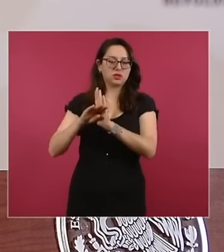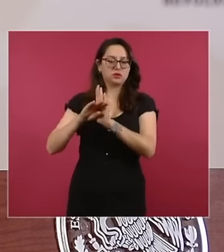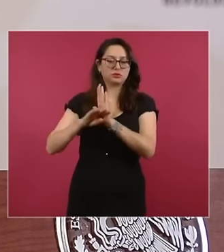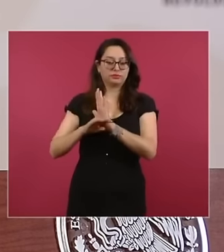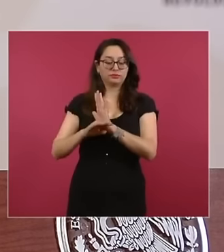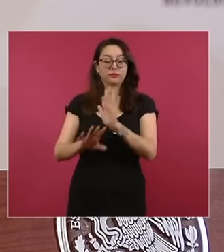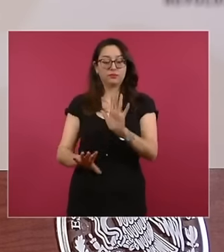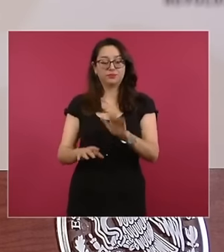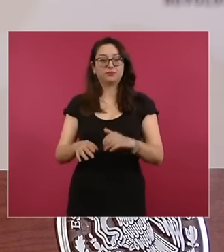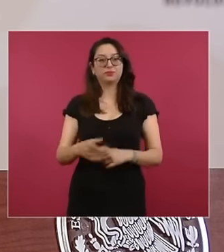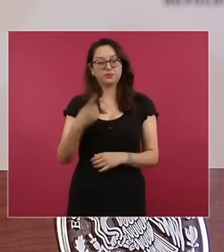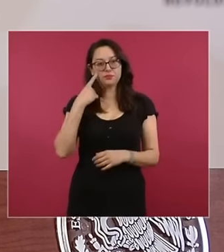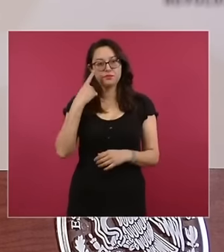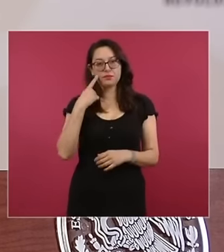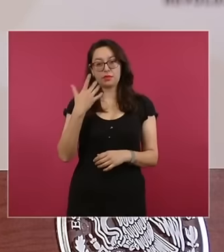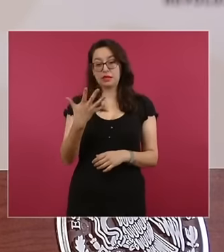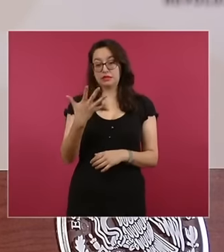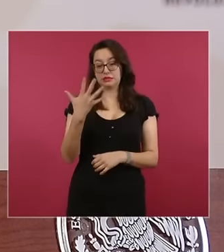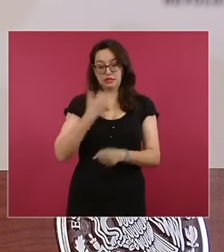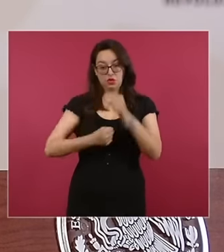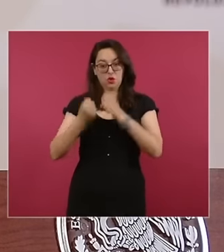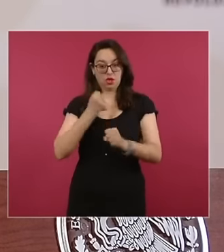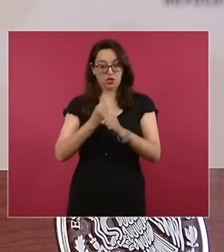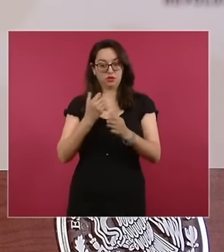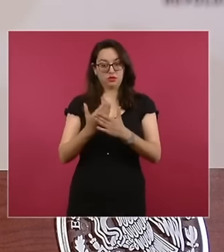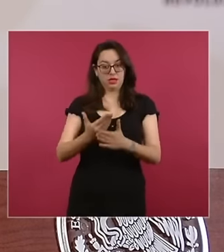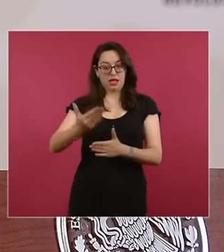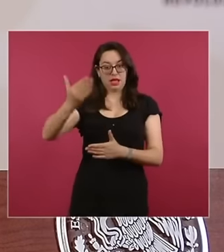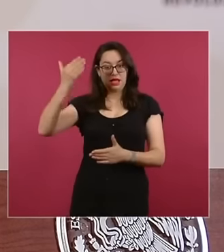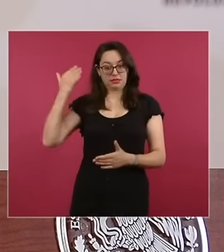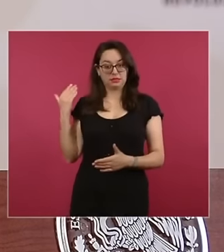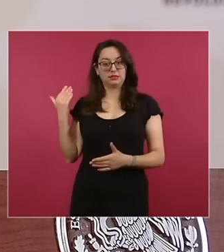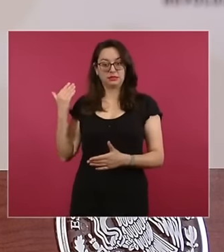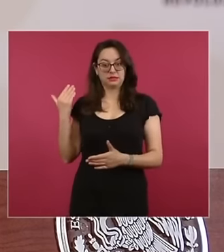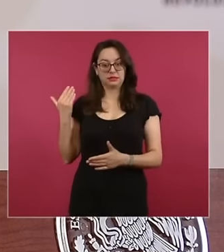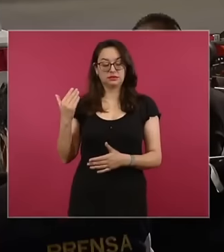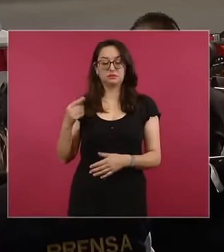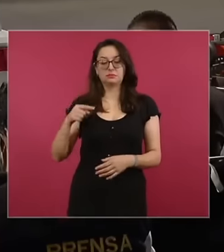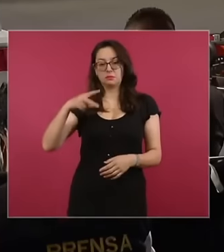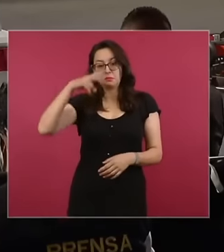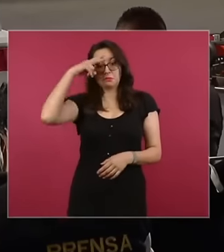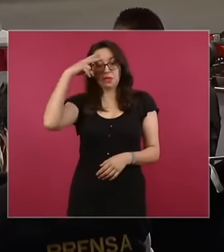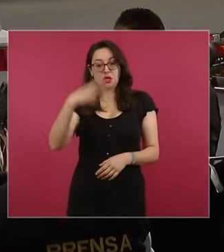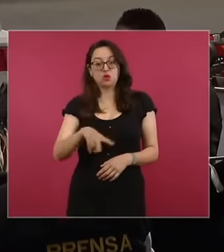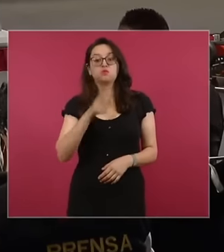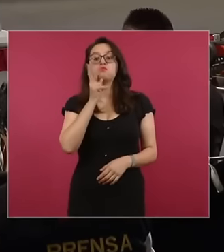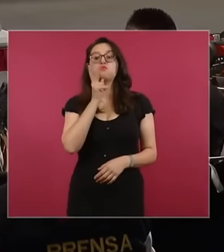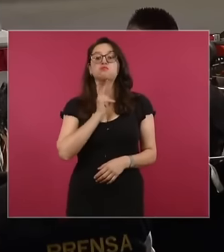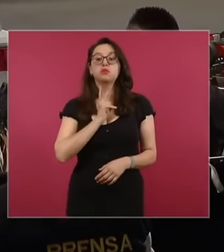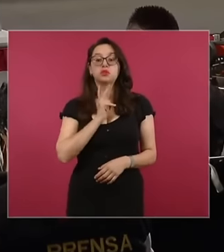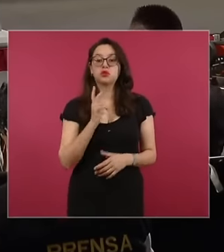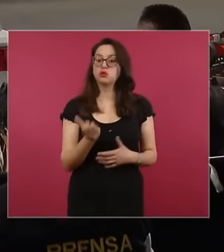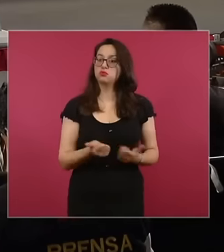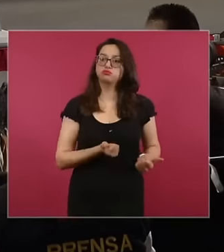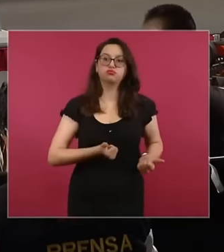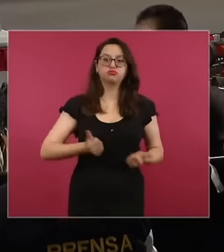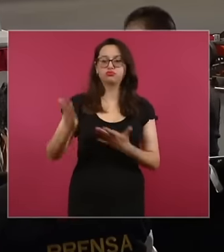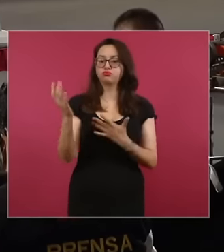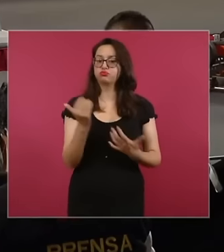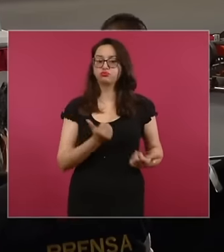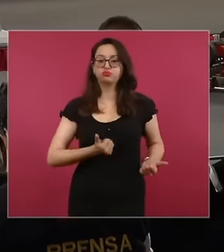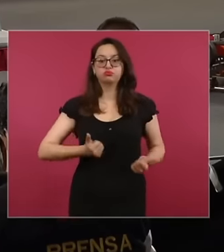solamente se vendía petróleo crudo, o la mayor parte era para